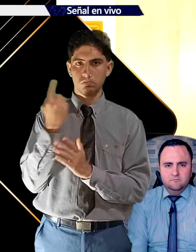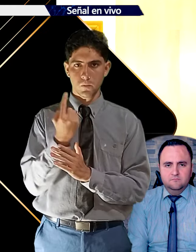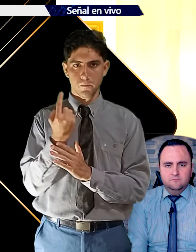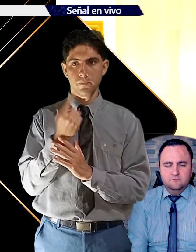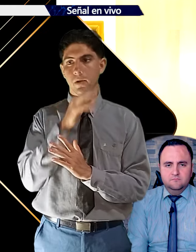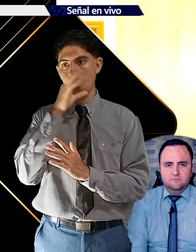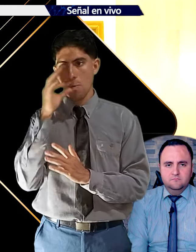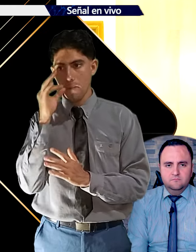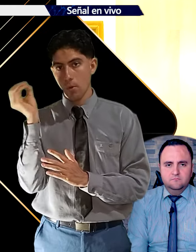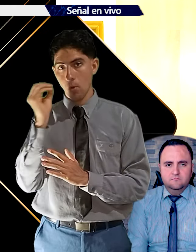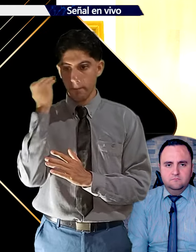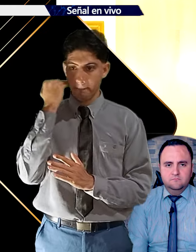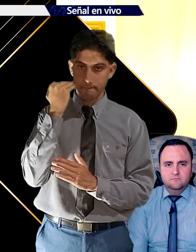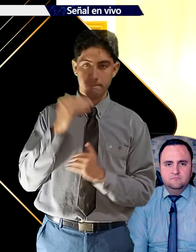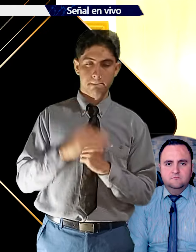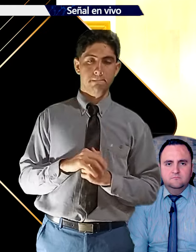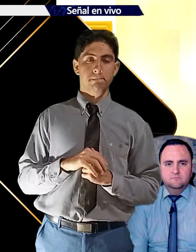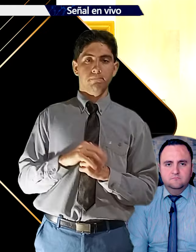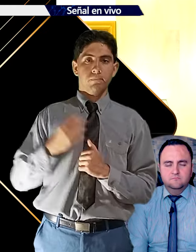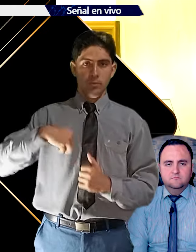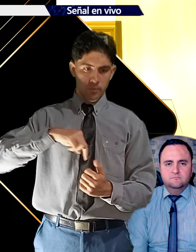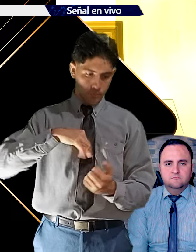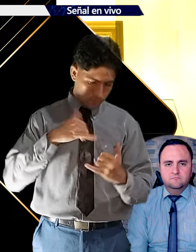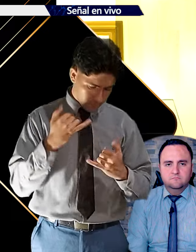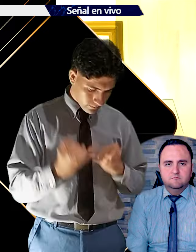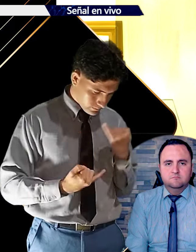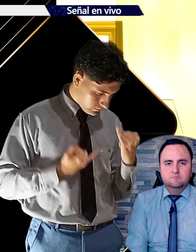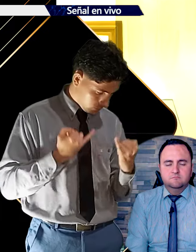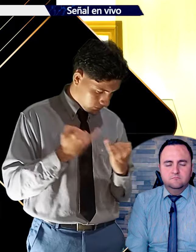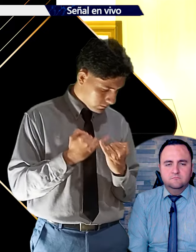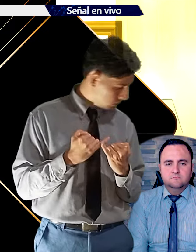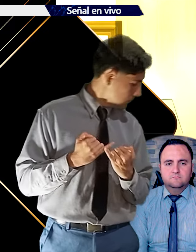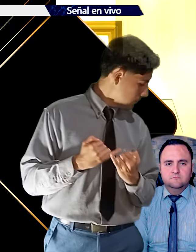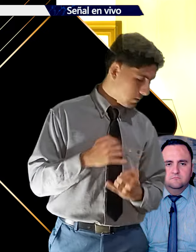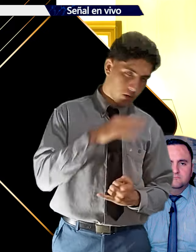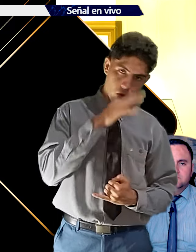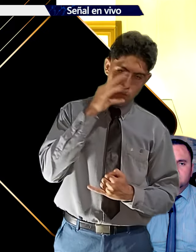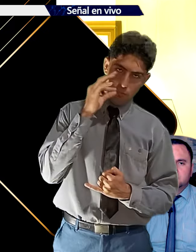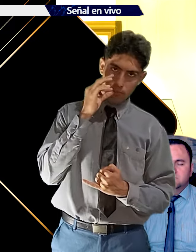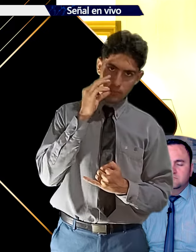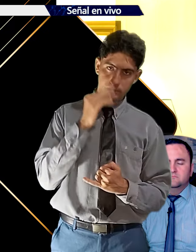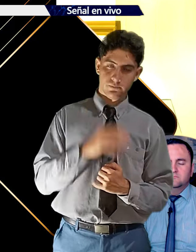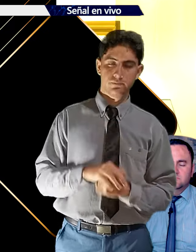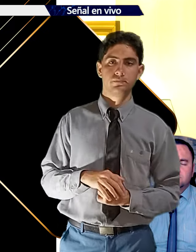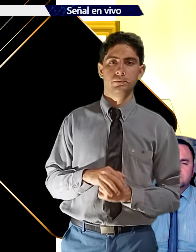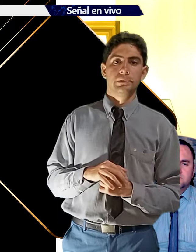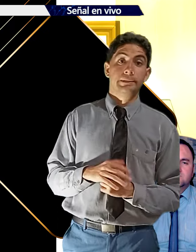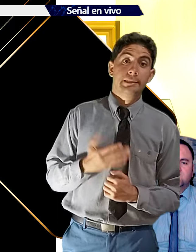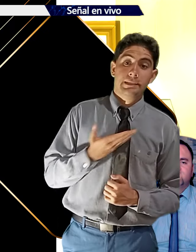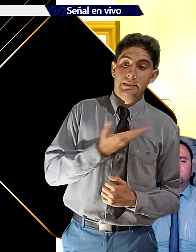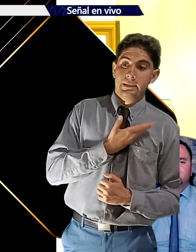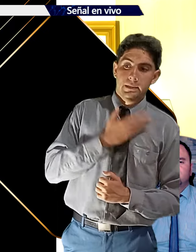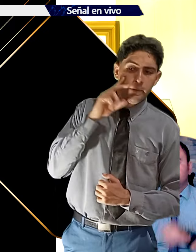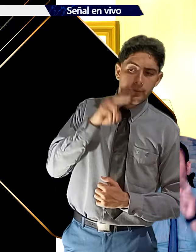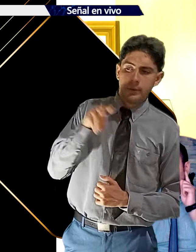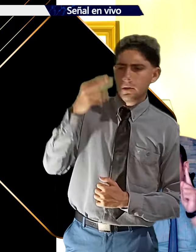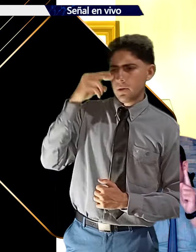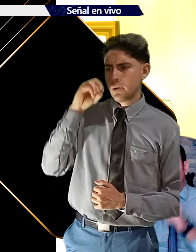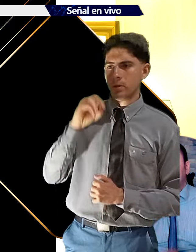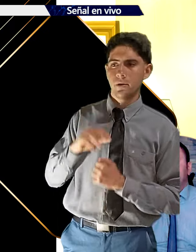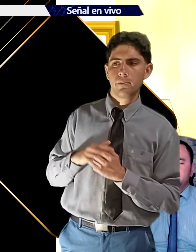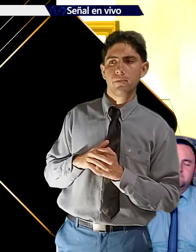la responsabilidad. Levántate como un león, papá, a enseñarle la identidad varonil. La mamá, a enseñarle la identidad femenina.